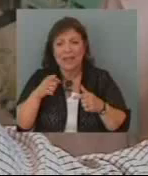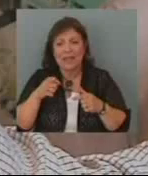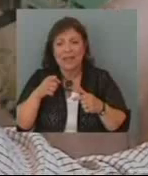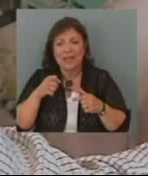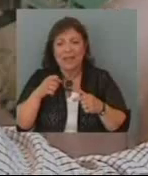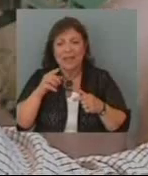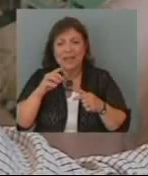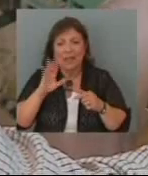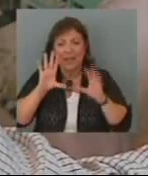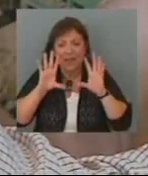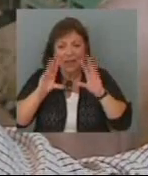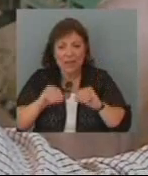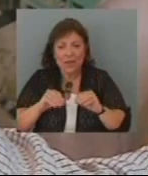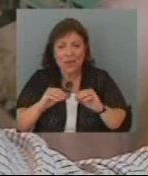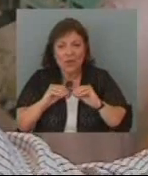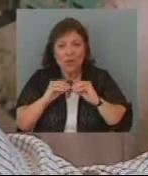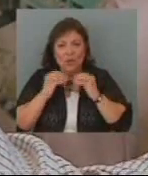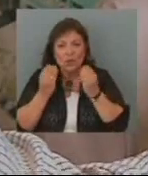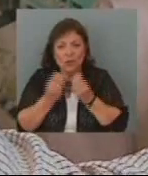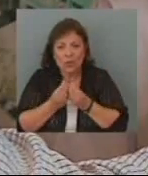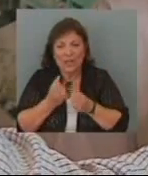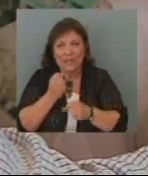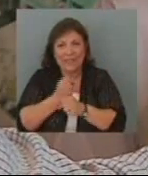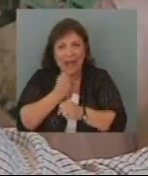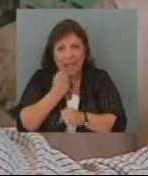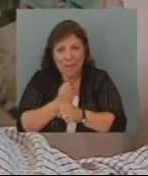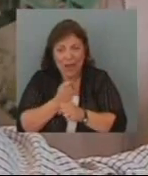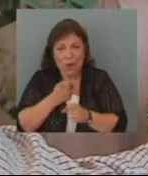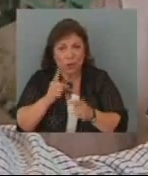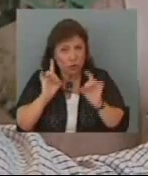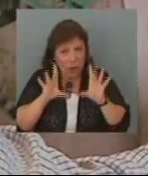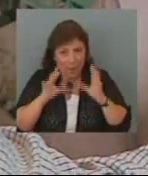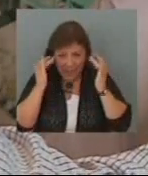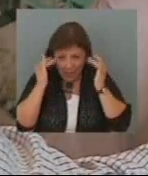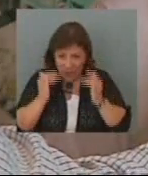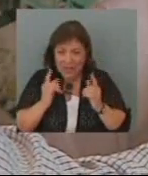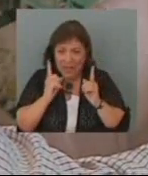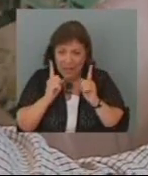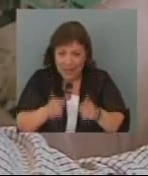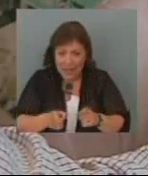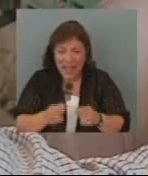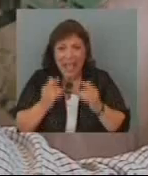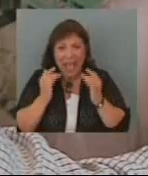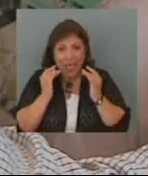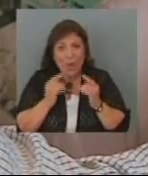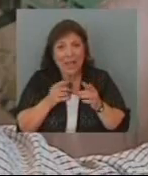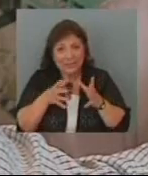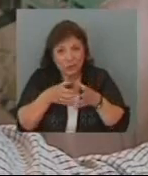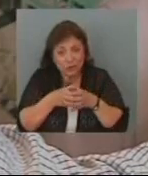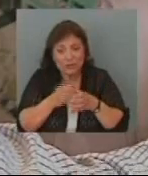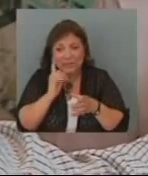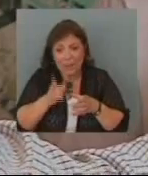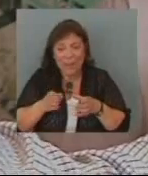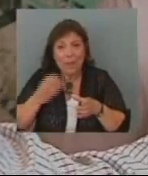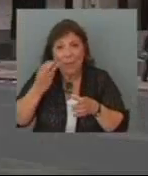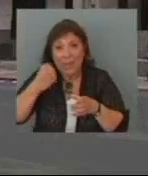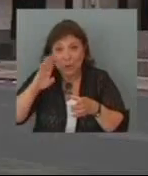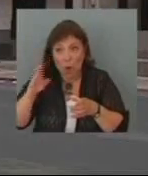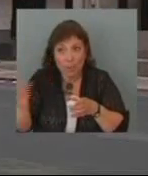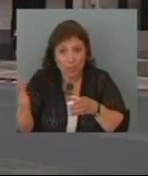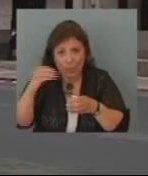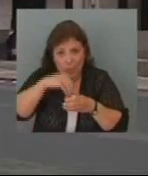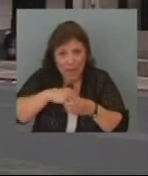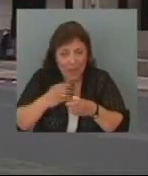todo lo que involucra el trabajo, no solo en educación, pero particularmente en educación. Está también el Ministerio de Transporte,